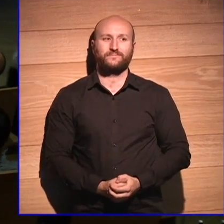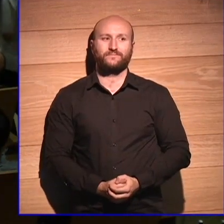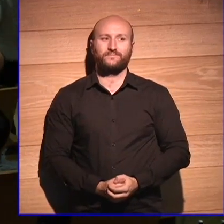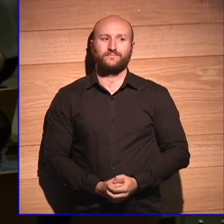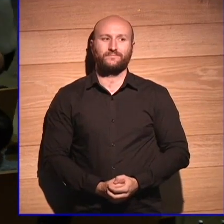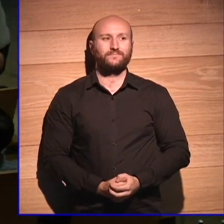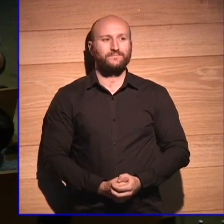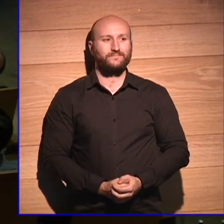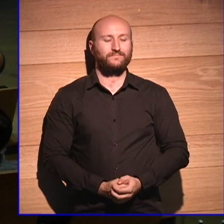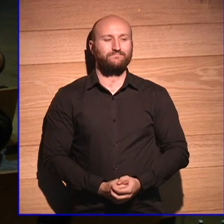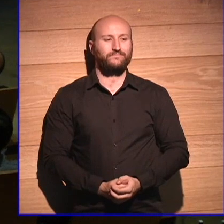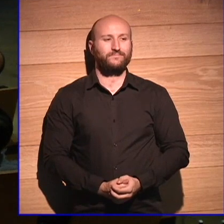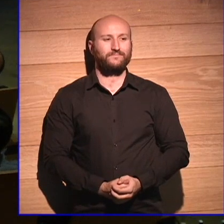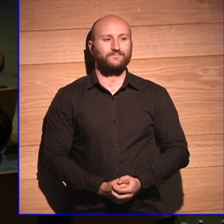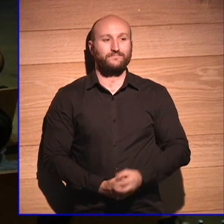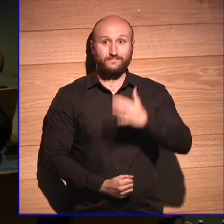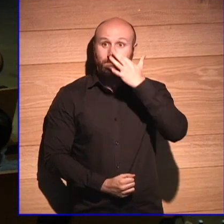A ver si...